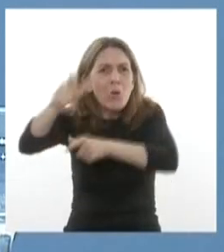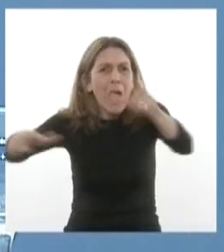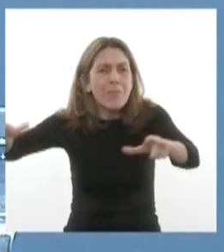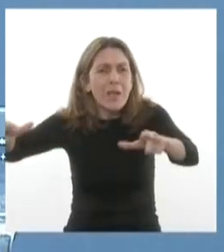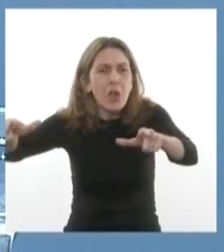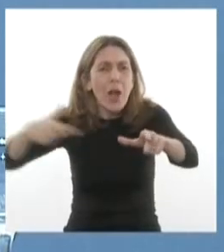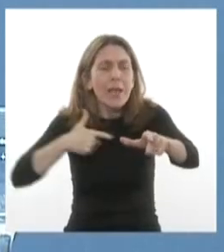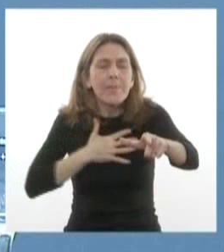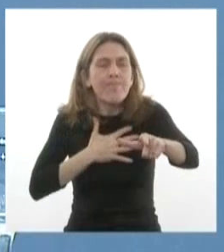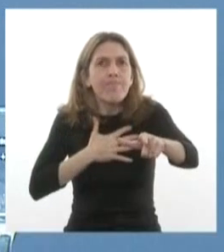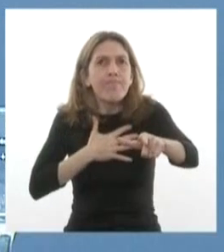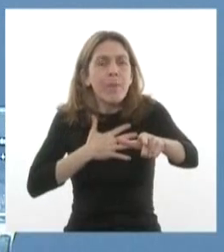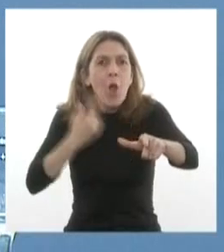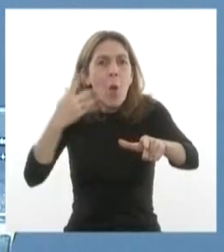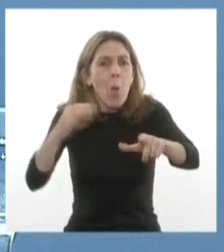Le